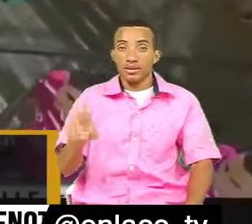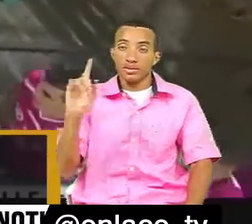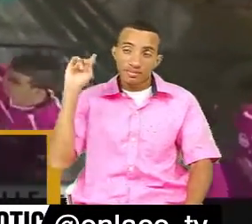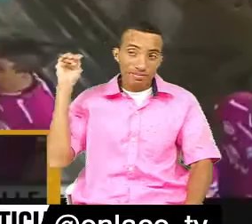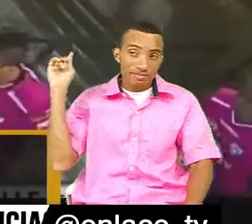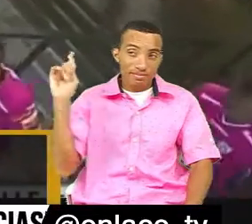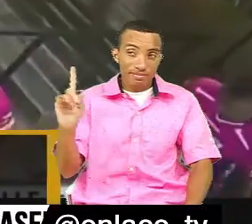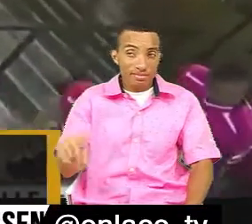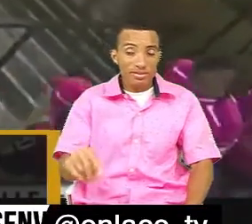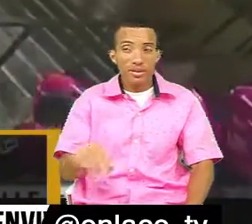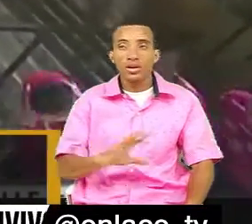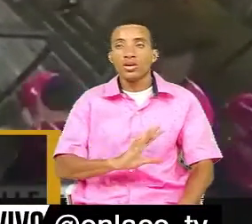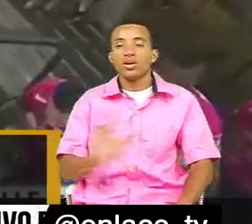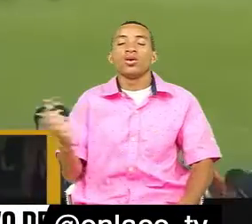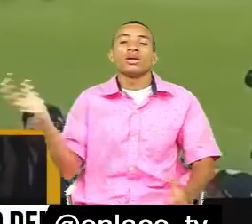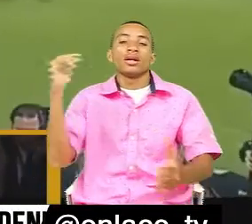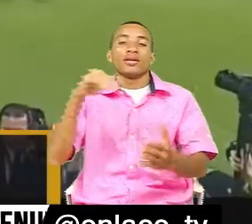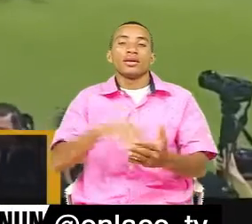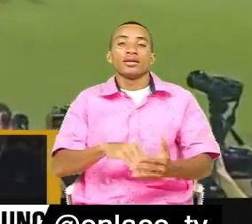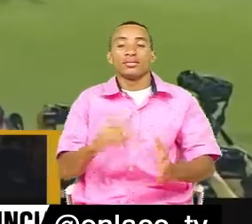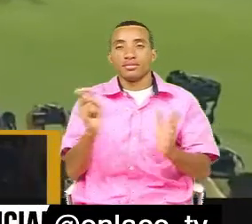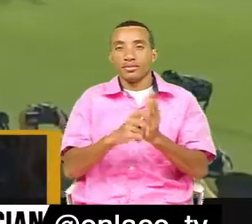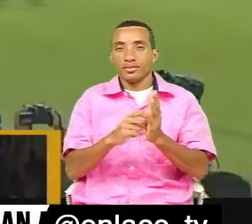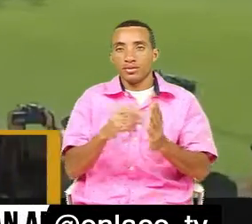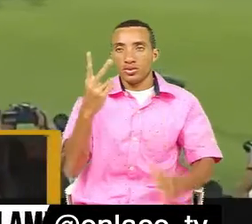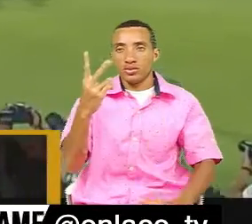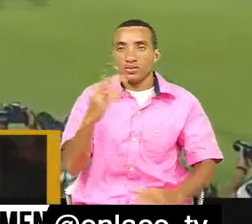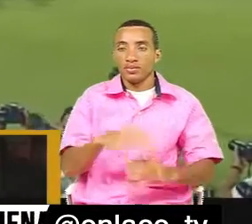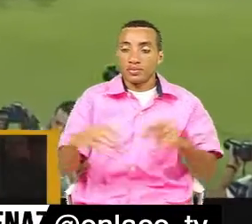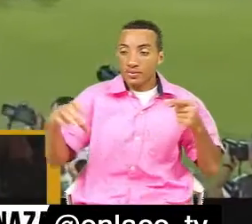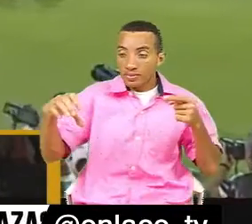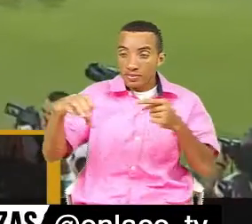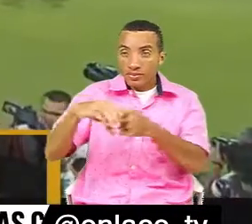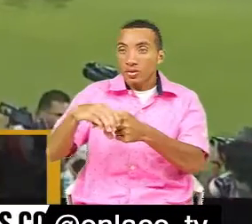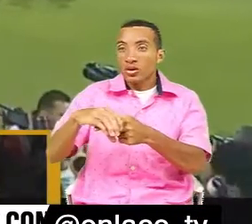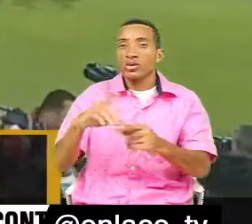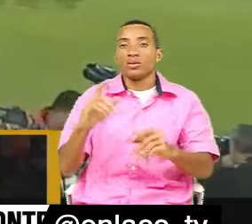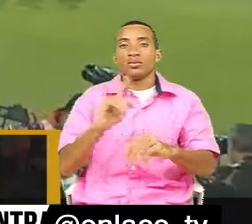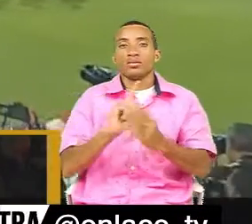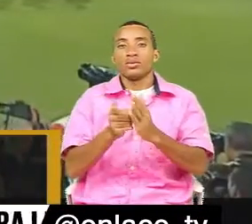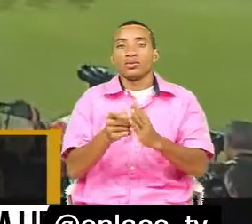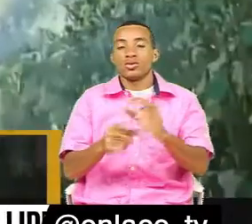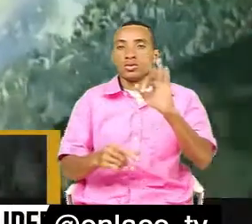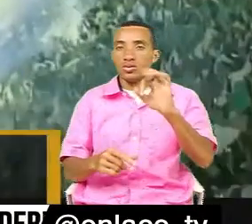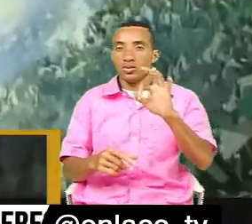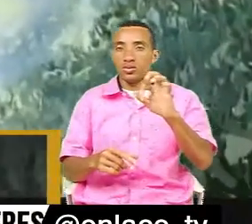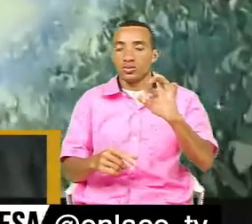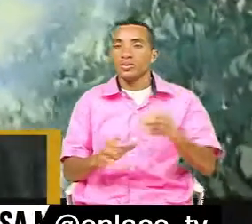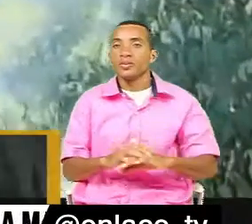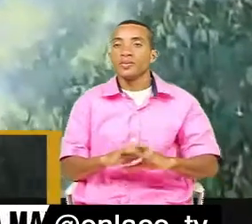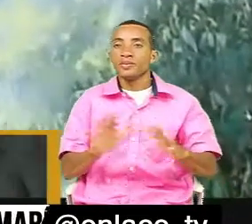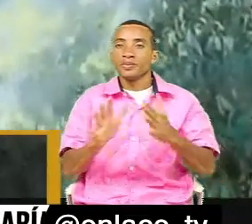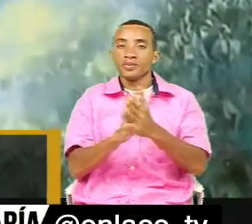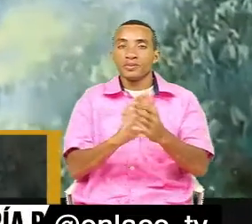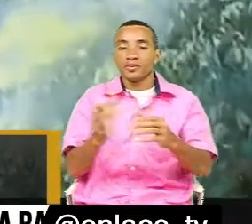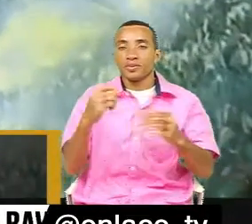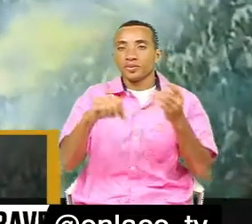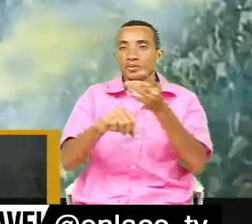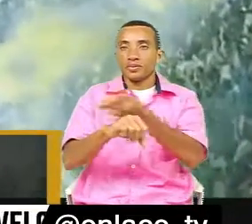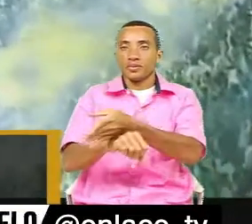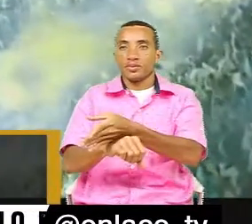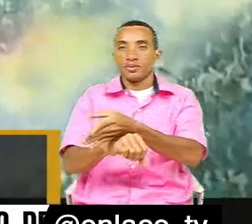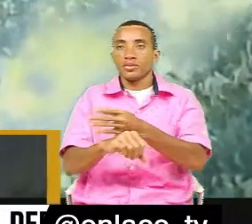vez su sueño continental. Un gol de Miguel Borja al minuto 8 le dio el triunfo y el título al equipo antioqueño, el cual derrotó a Independiente